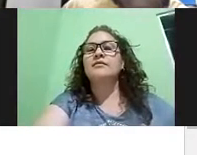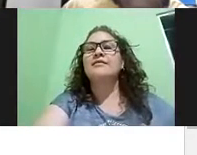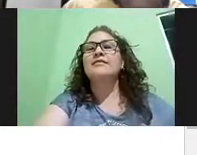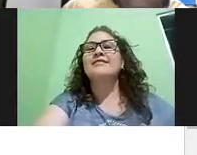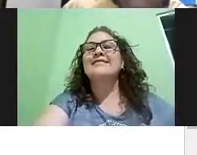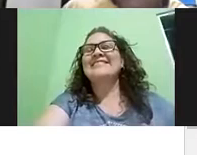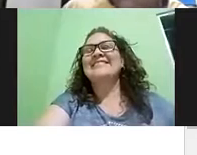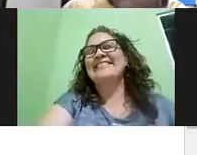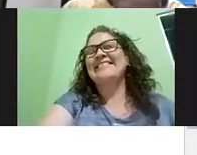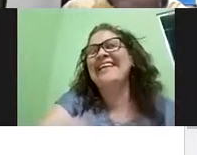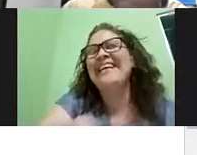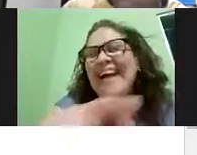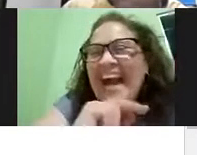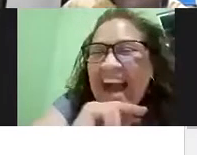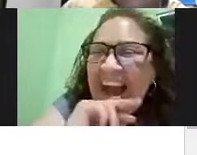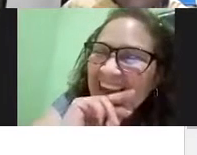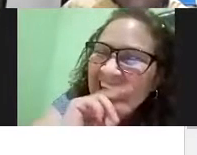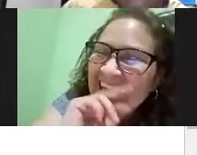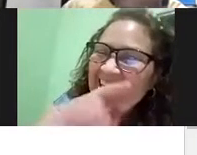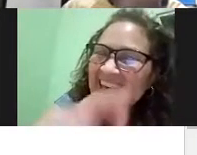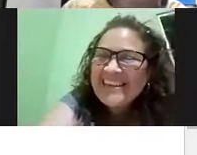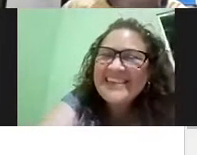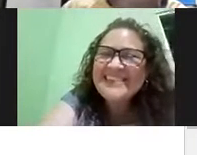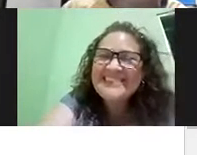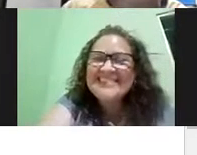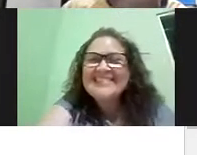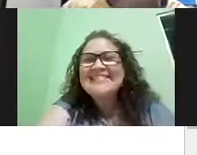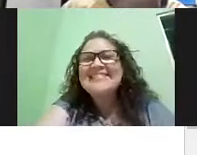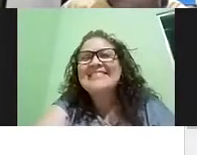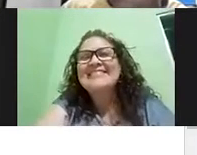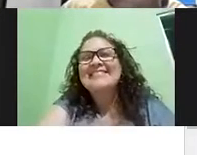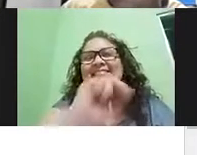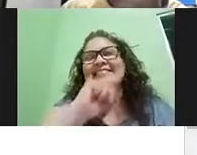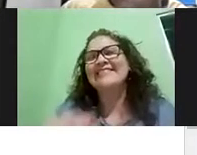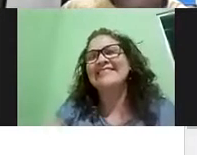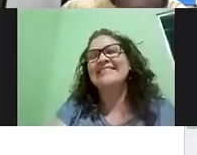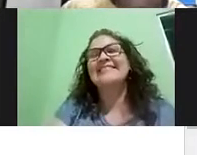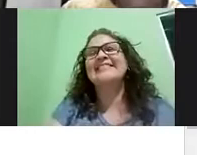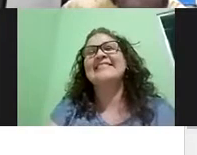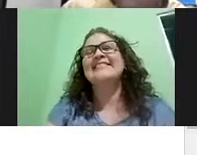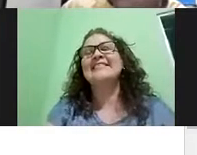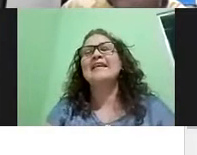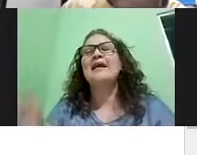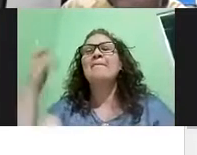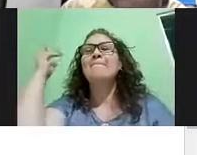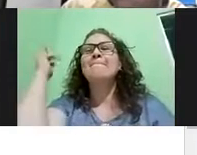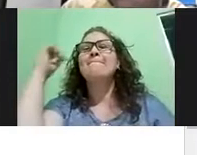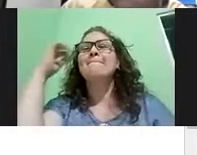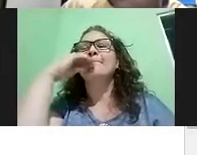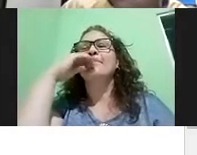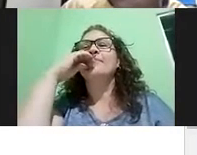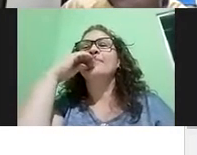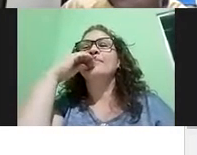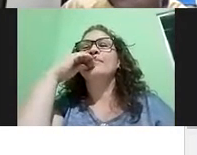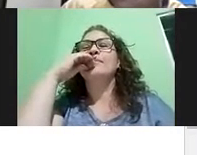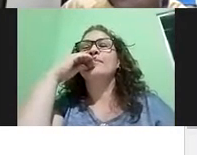mi nombre. Está bien, tranquilo. Ok. Ok, so hi. My sería,